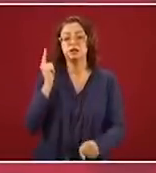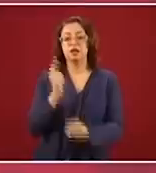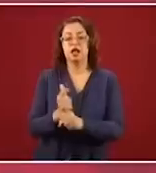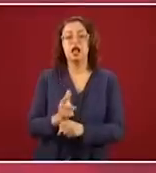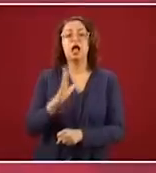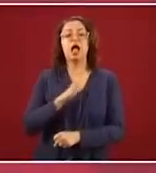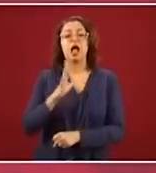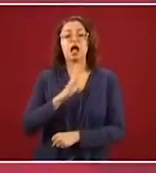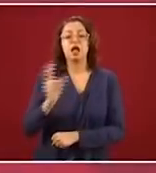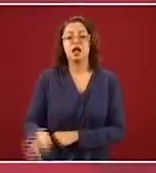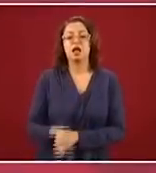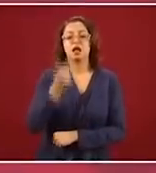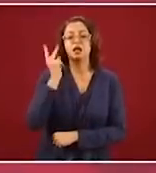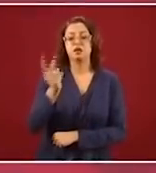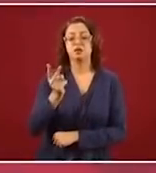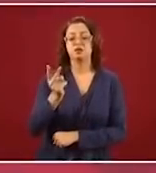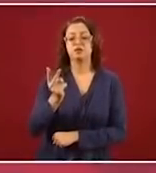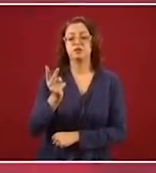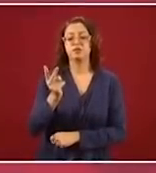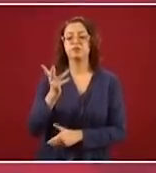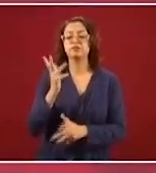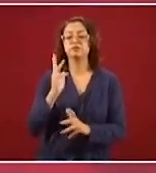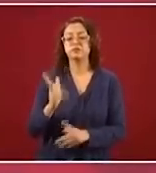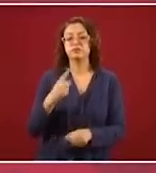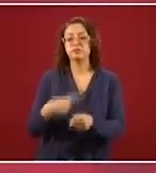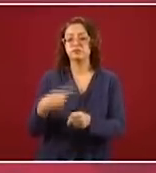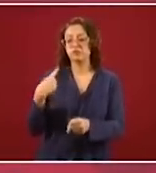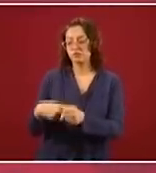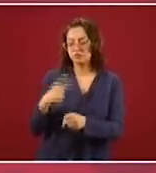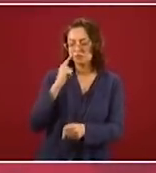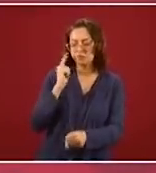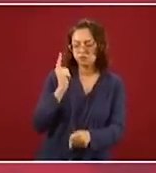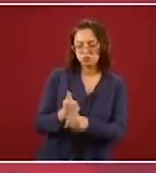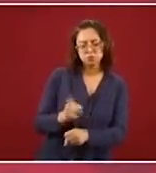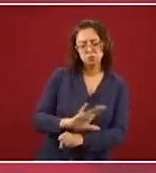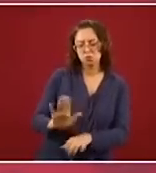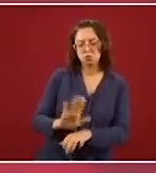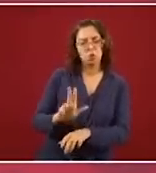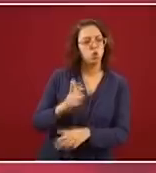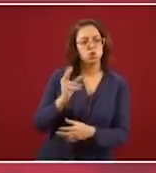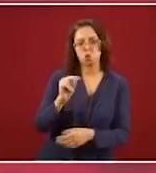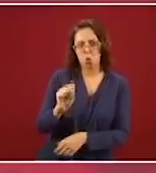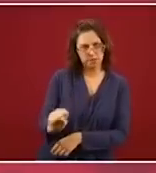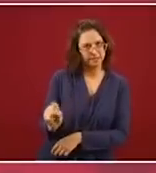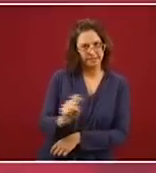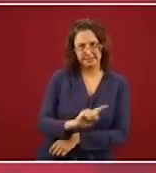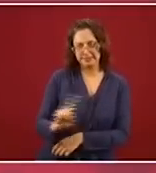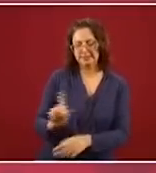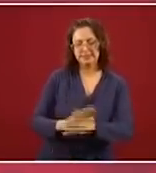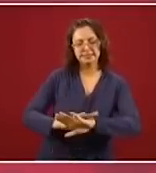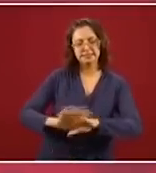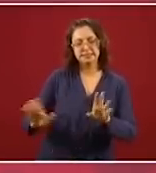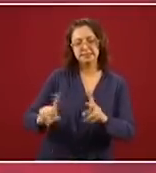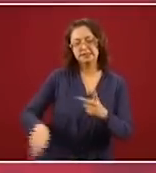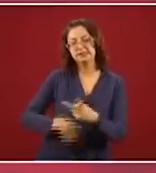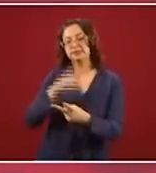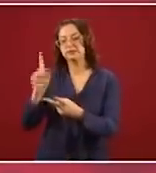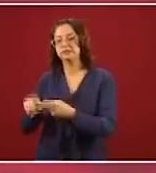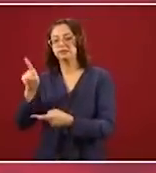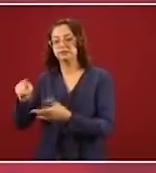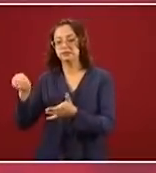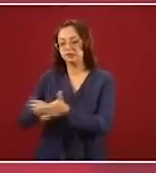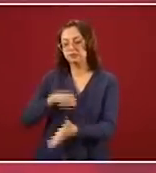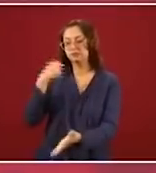dos casos, uno ya descartado por completo, otro en Tamaulipas, que está